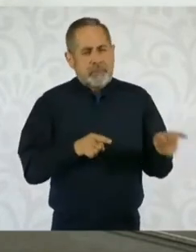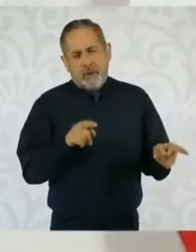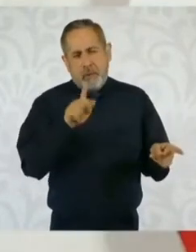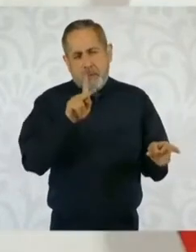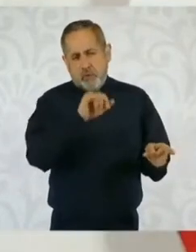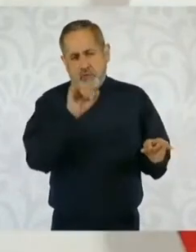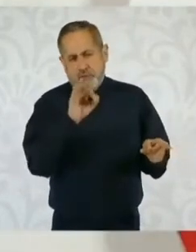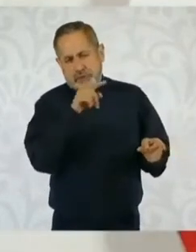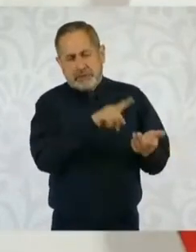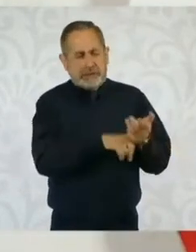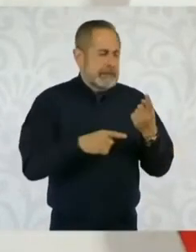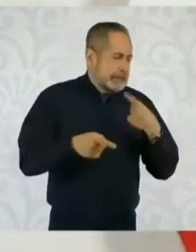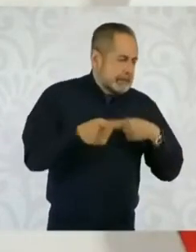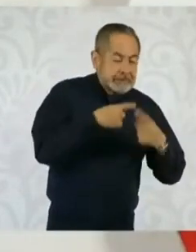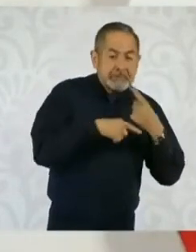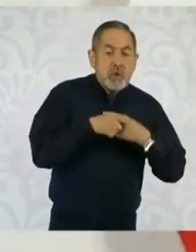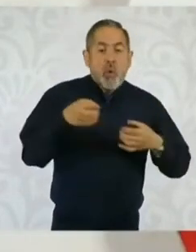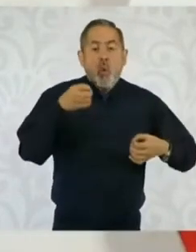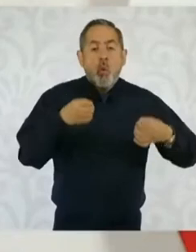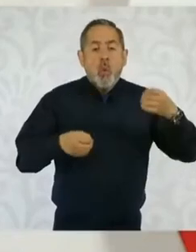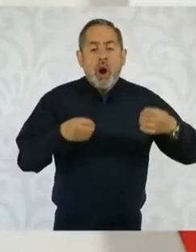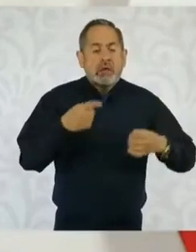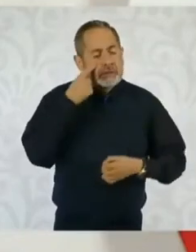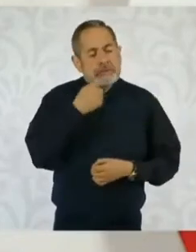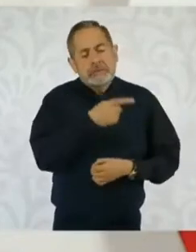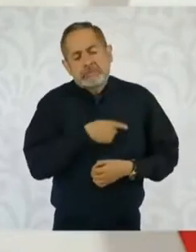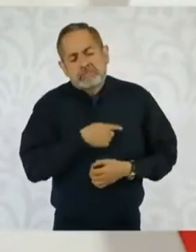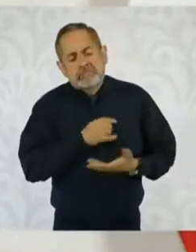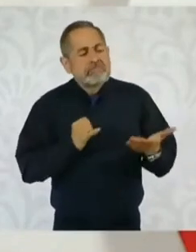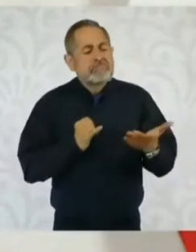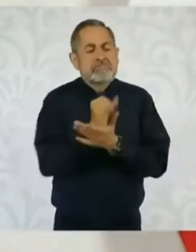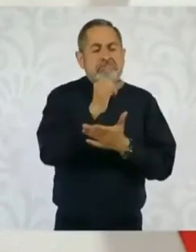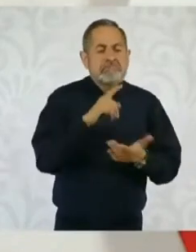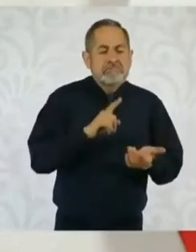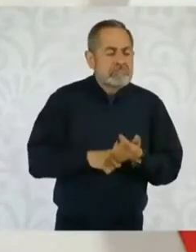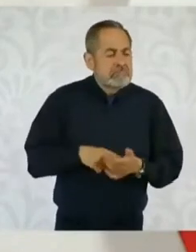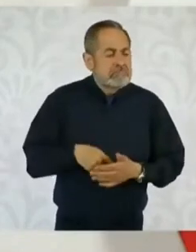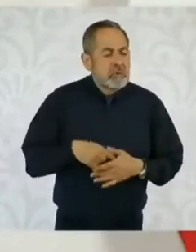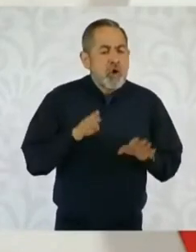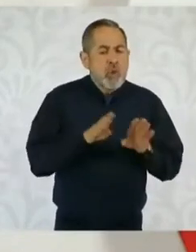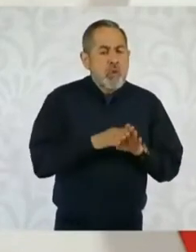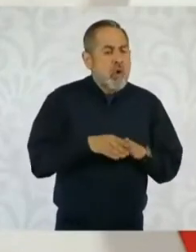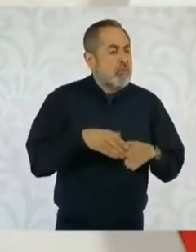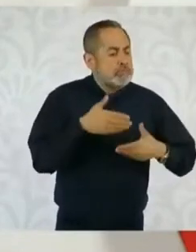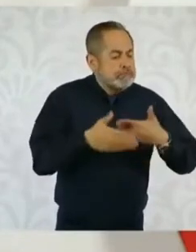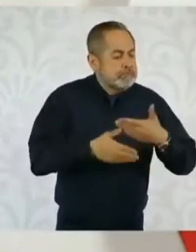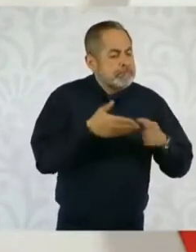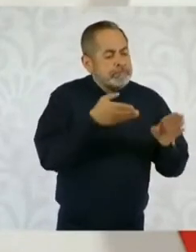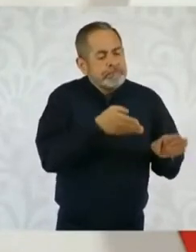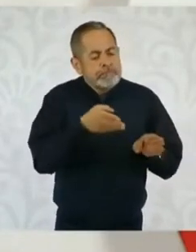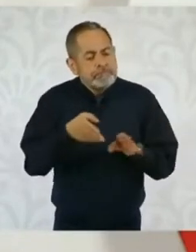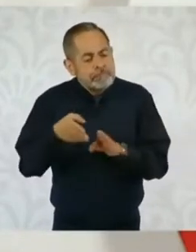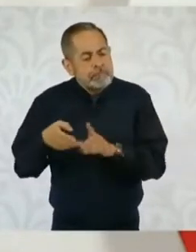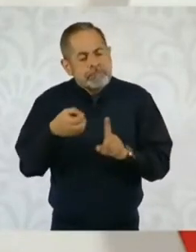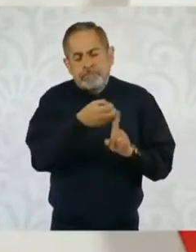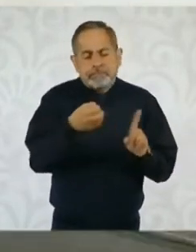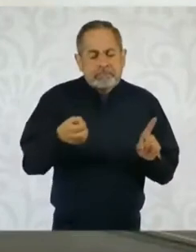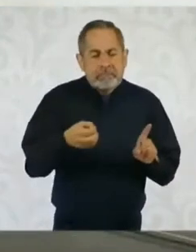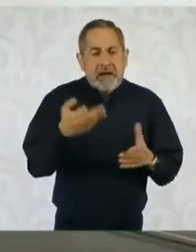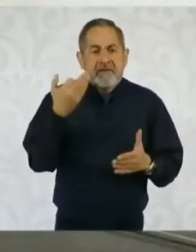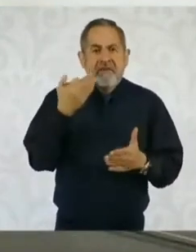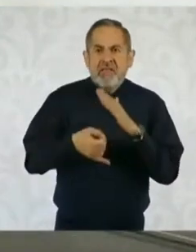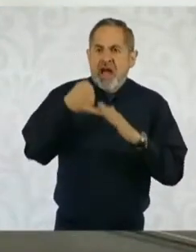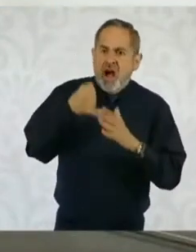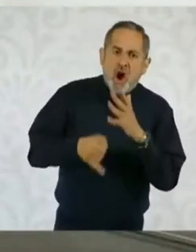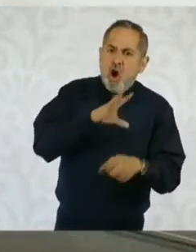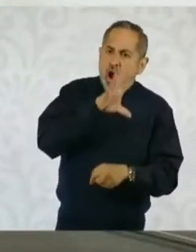Judicial, el juez resolvía, pero en términos de procedimiento y no resolvía el fondo. ¿Esto qué quiere decir?